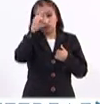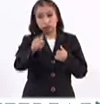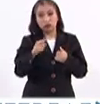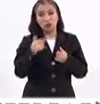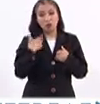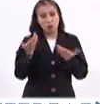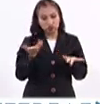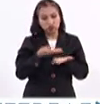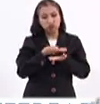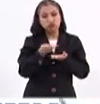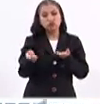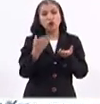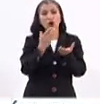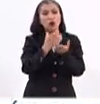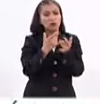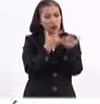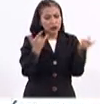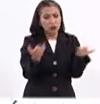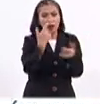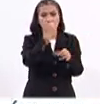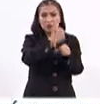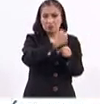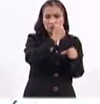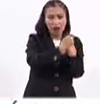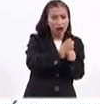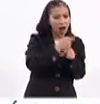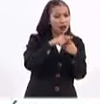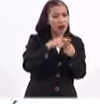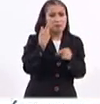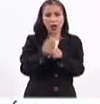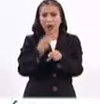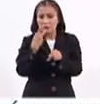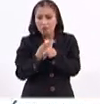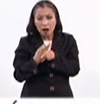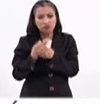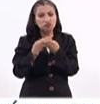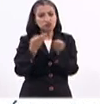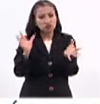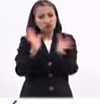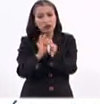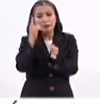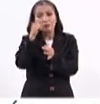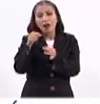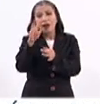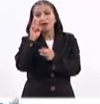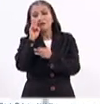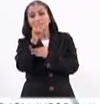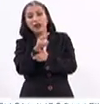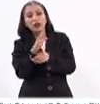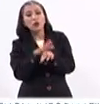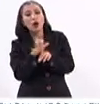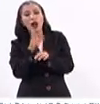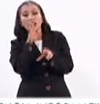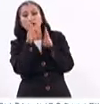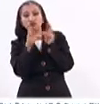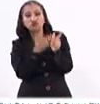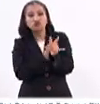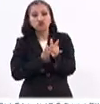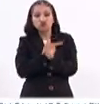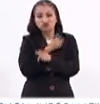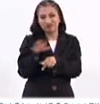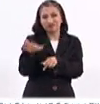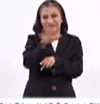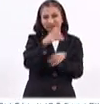Se compartió el cuento como tal en primarias, en preparatorias, para poder ver el resultado